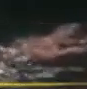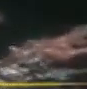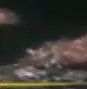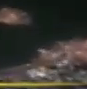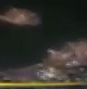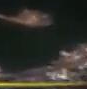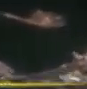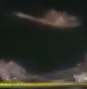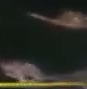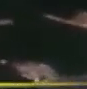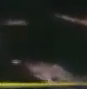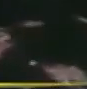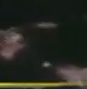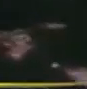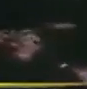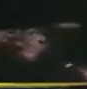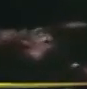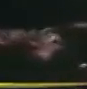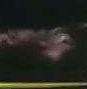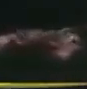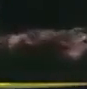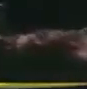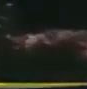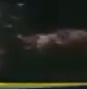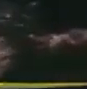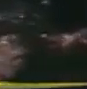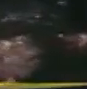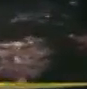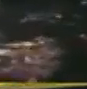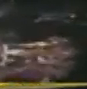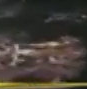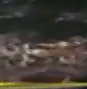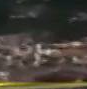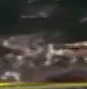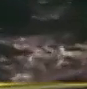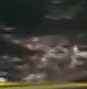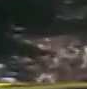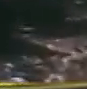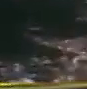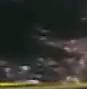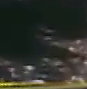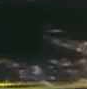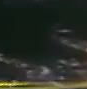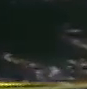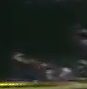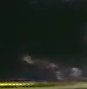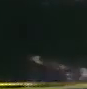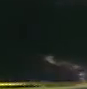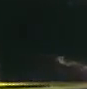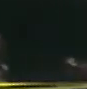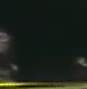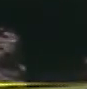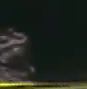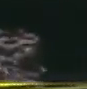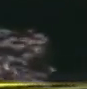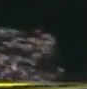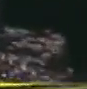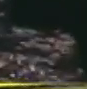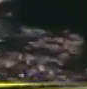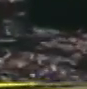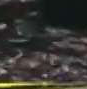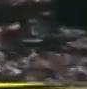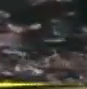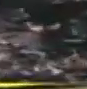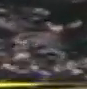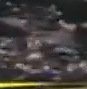actividades exportadoras para que vaya a la Asamblea Nacional. Procedió a entregarle a los diputados